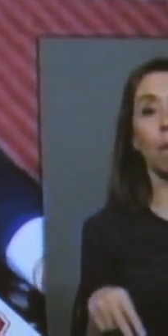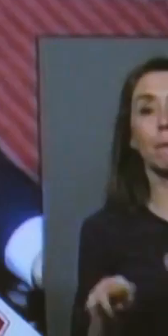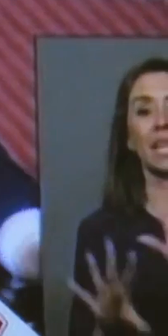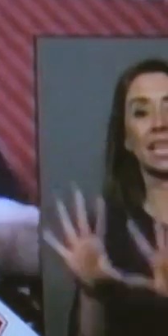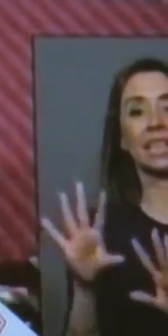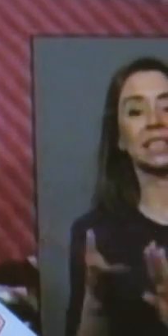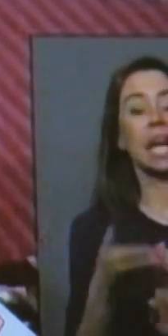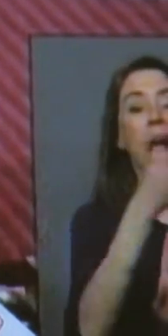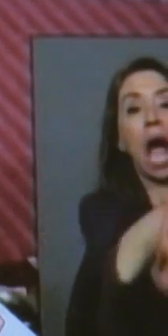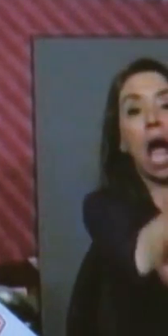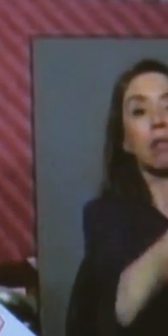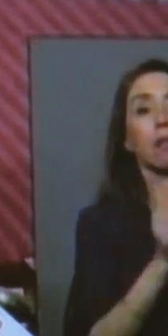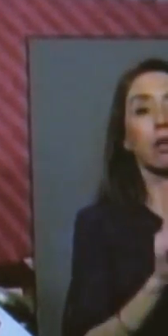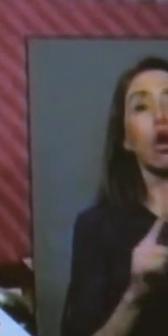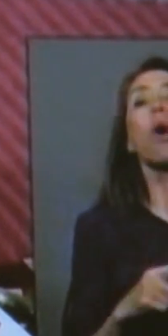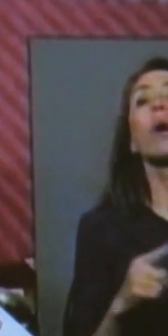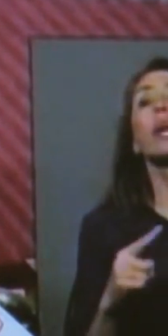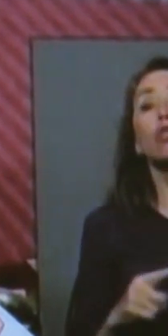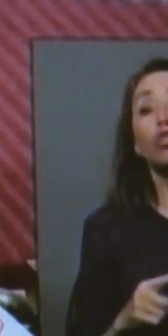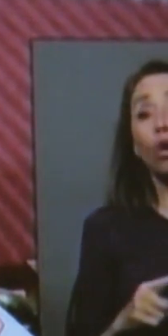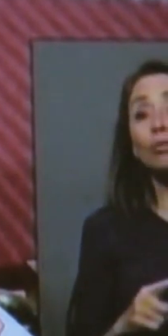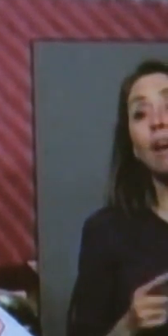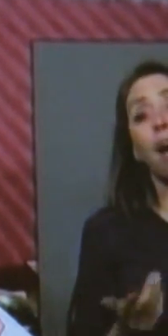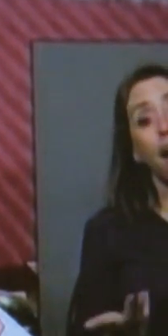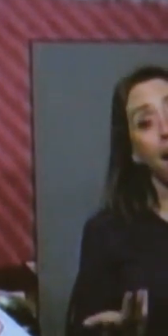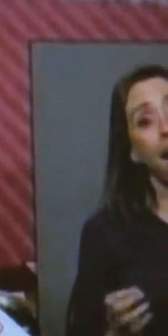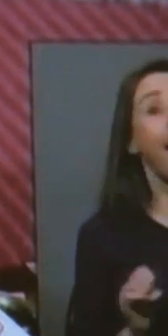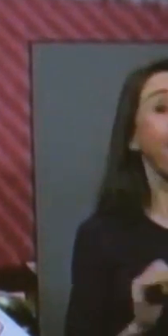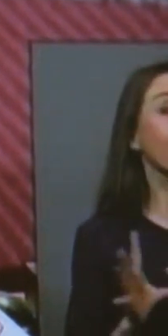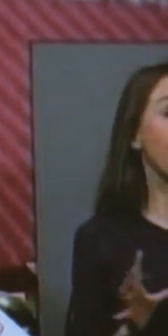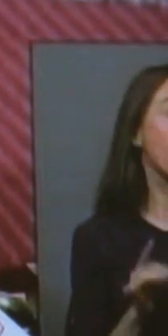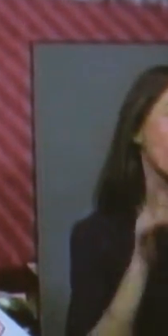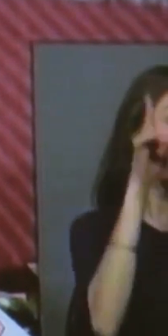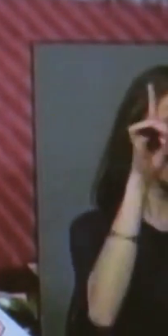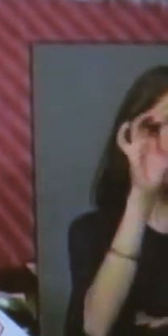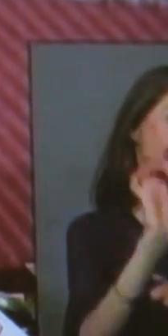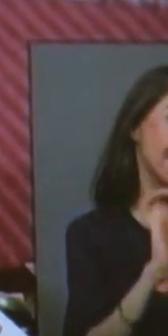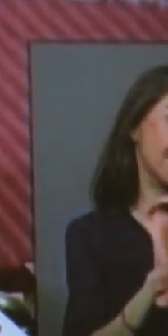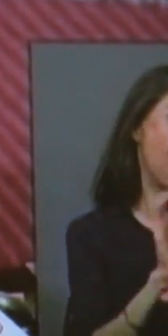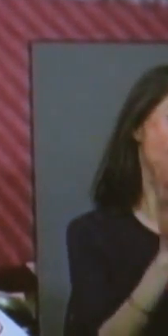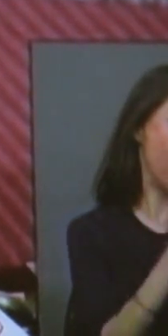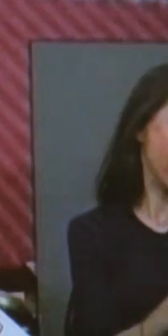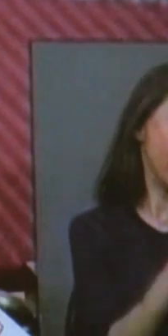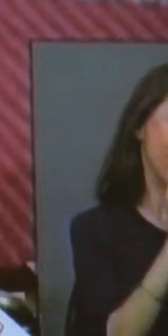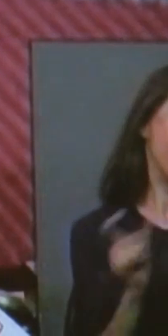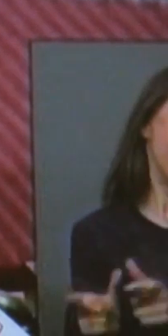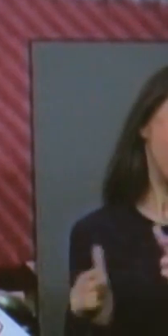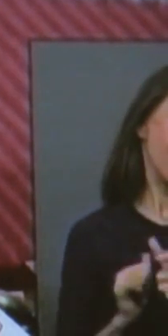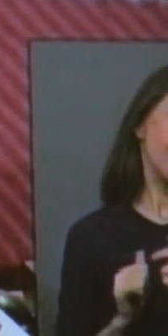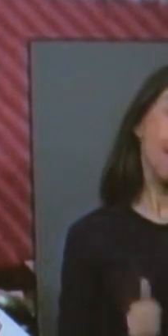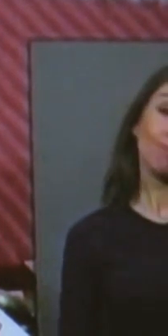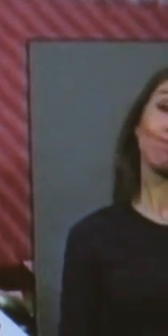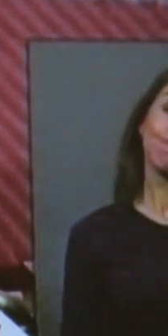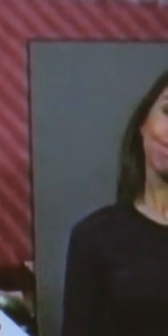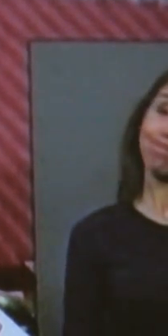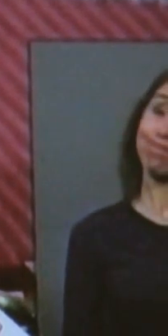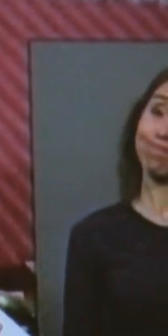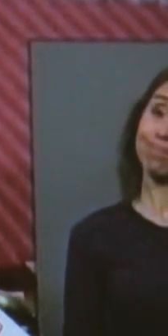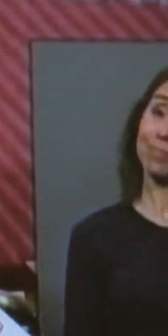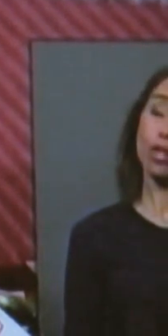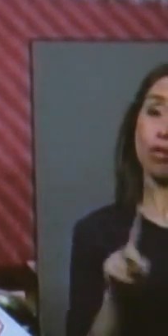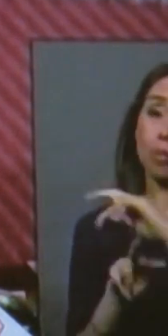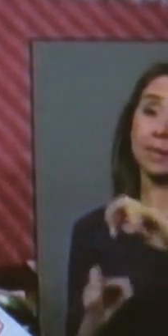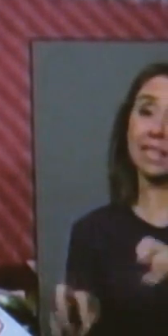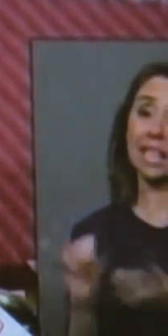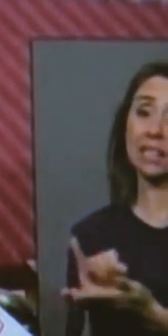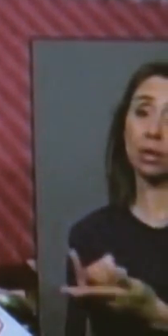no antes. Entonces, claro está que es el Estado y su deber fiscalizador el que está fallando tanto en la institución